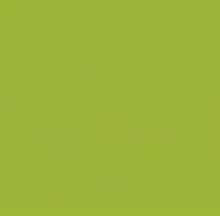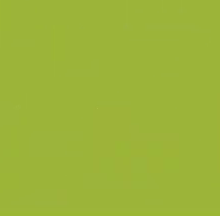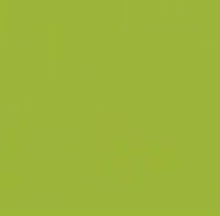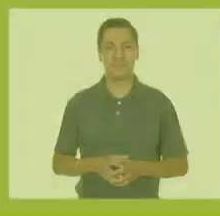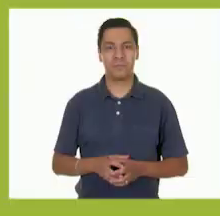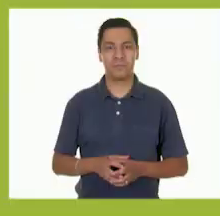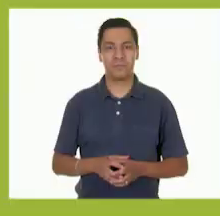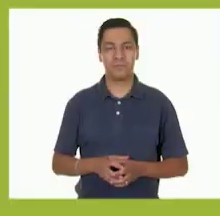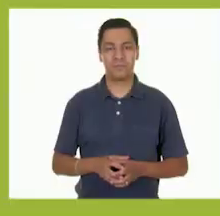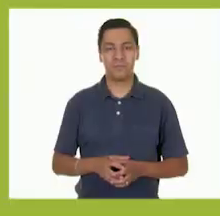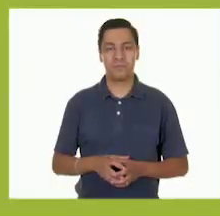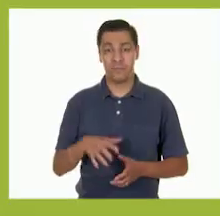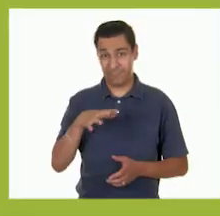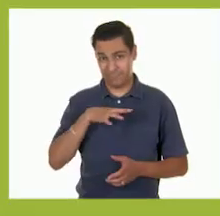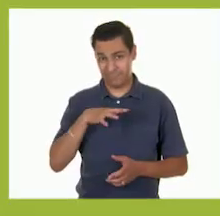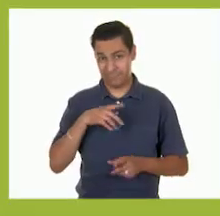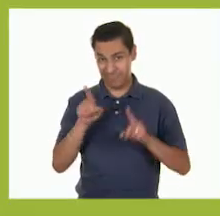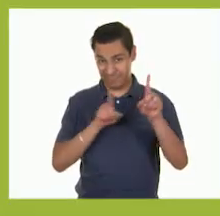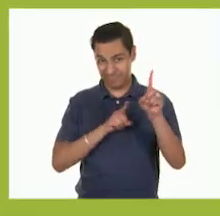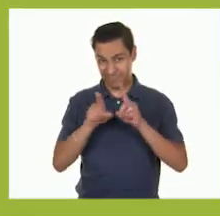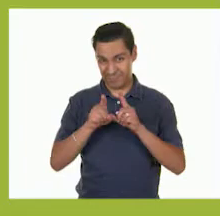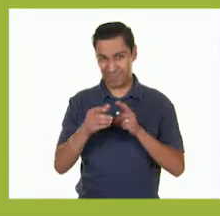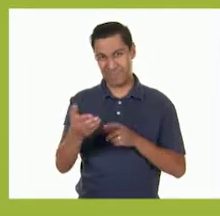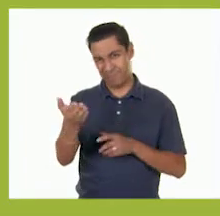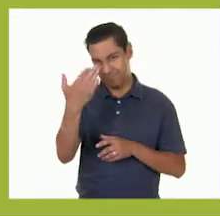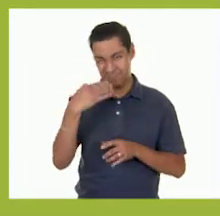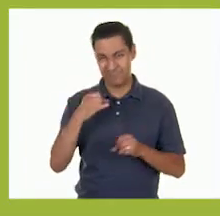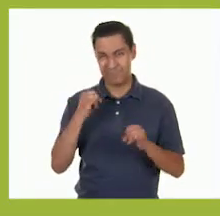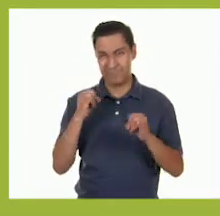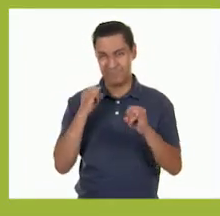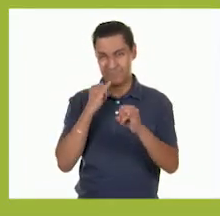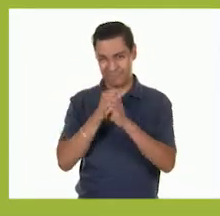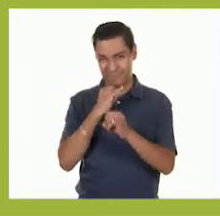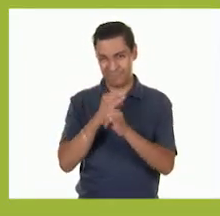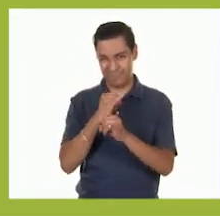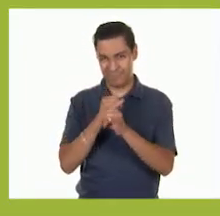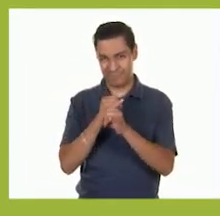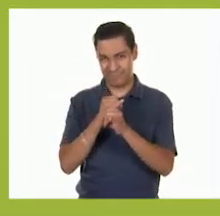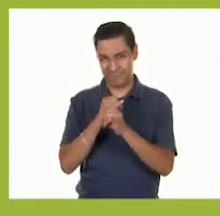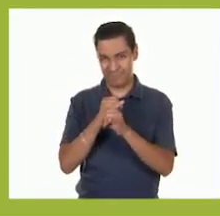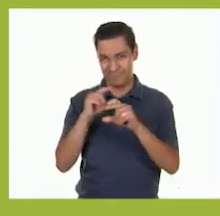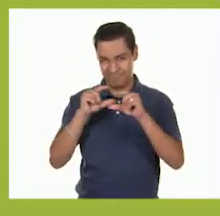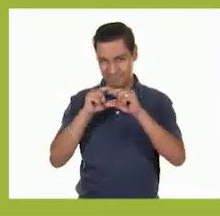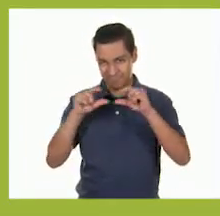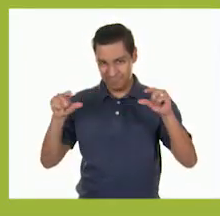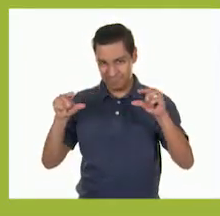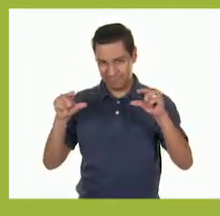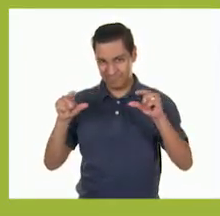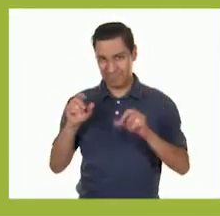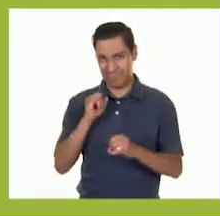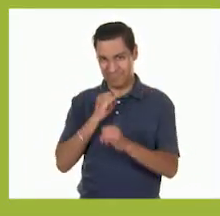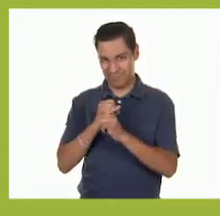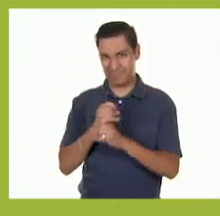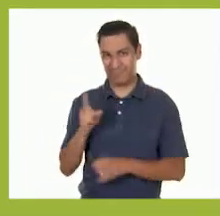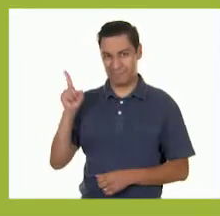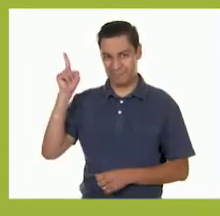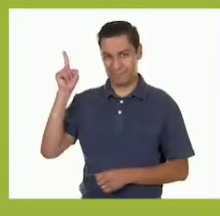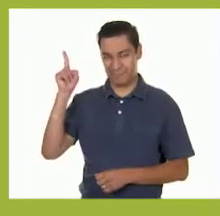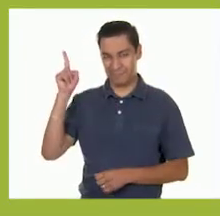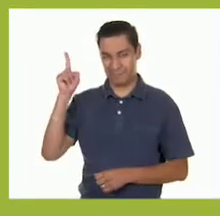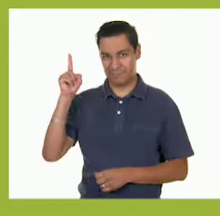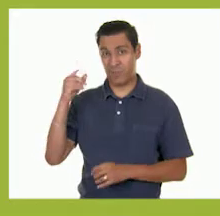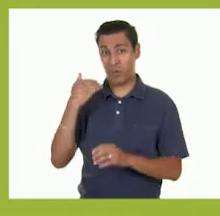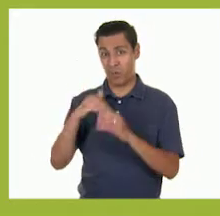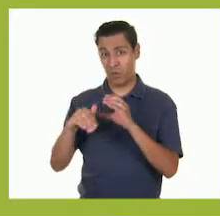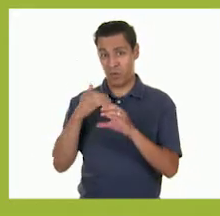si tienes alguna duda contáctanos página web set punto gob.mx correo